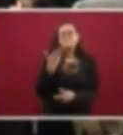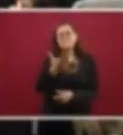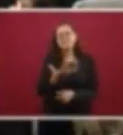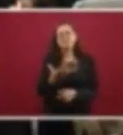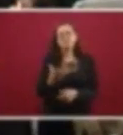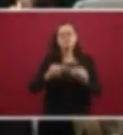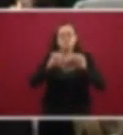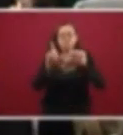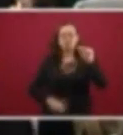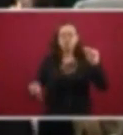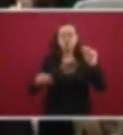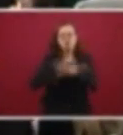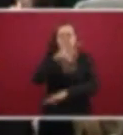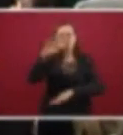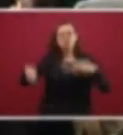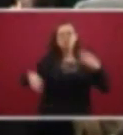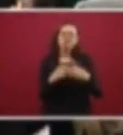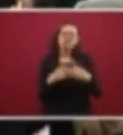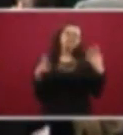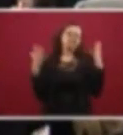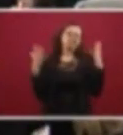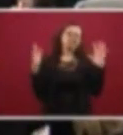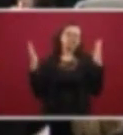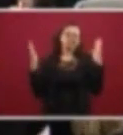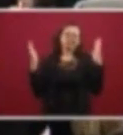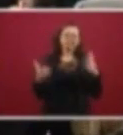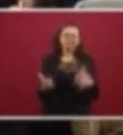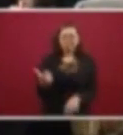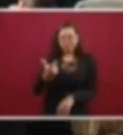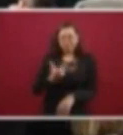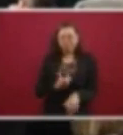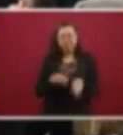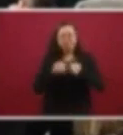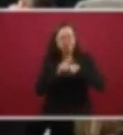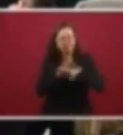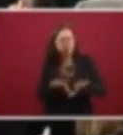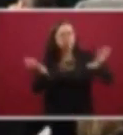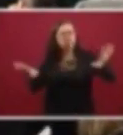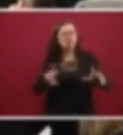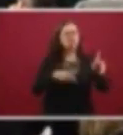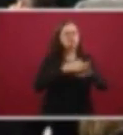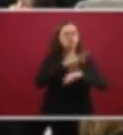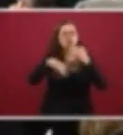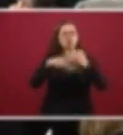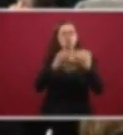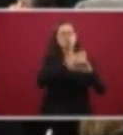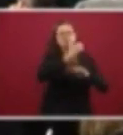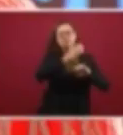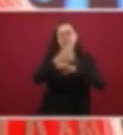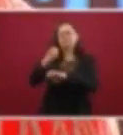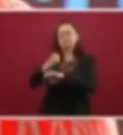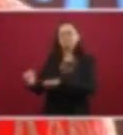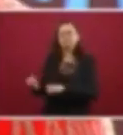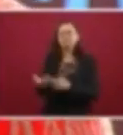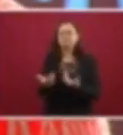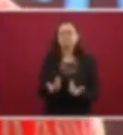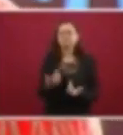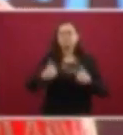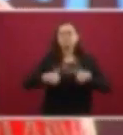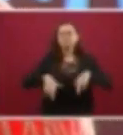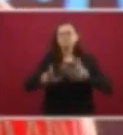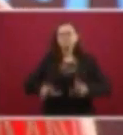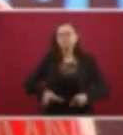222 millones de pesos para los participantes en Lima 2019. 120 millones van a salir de bienes